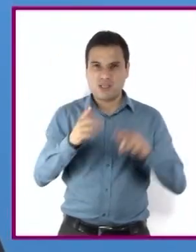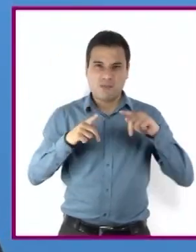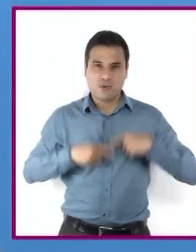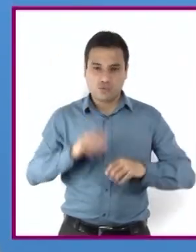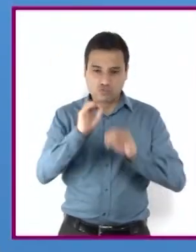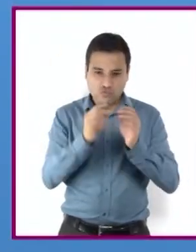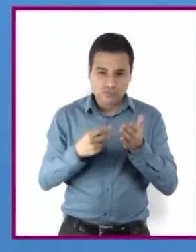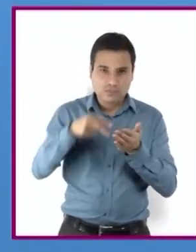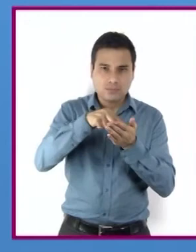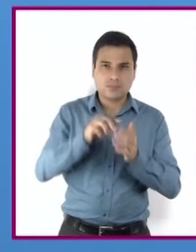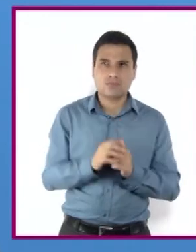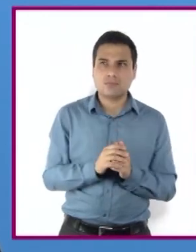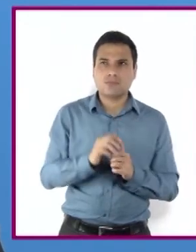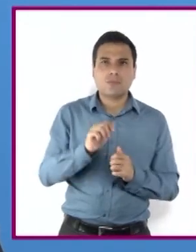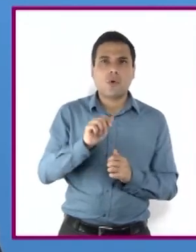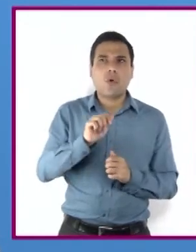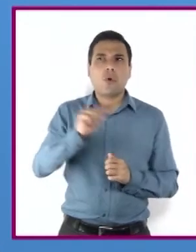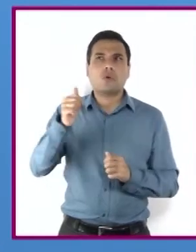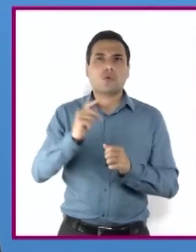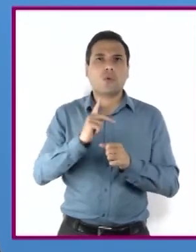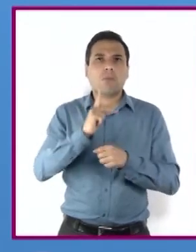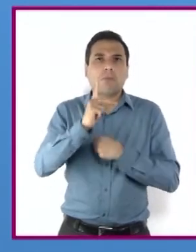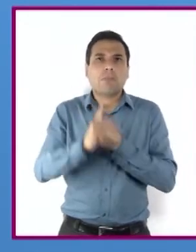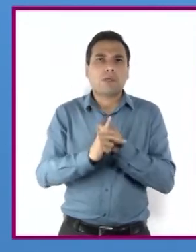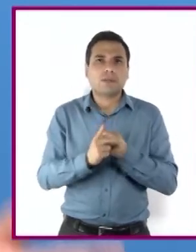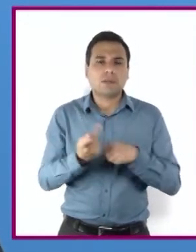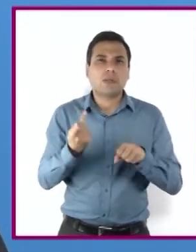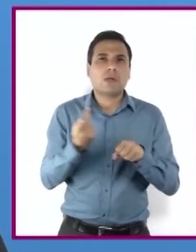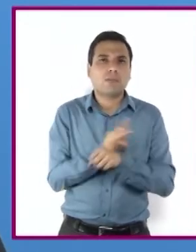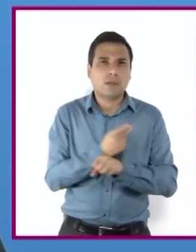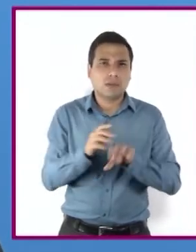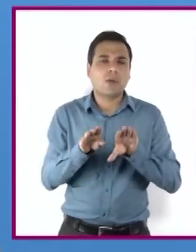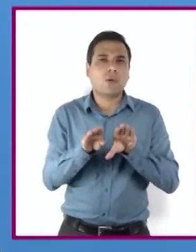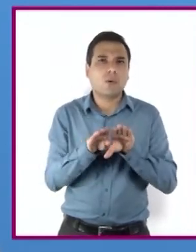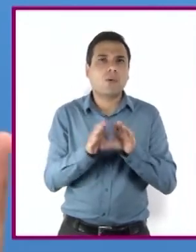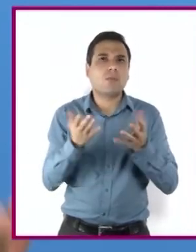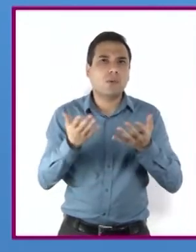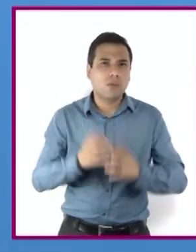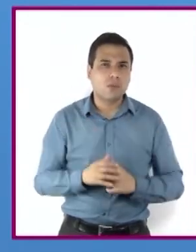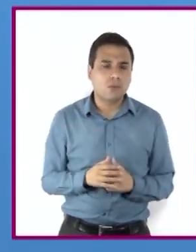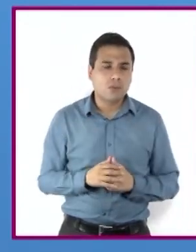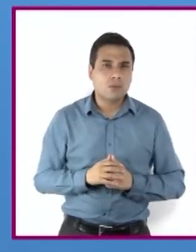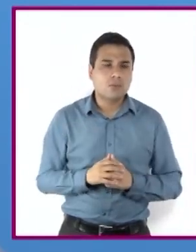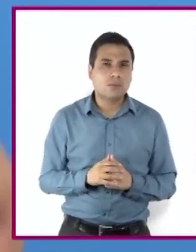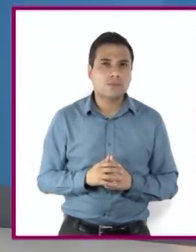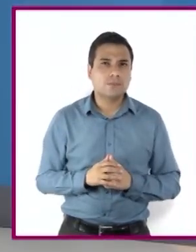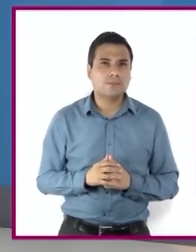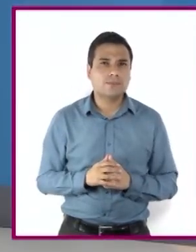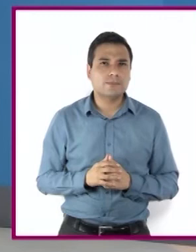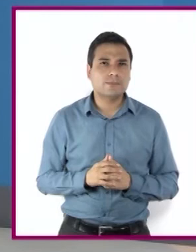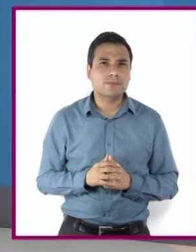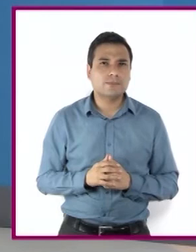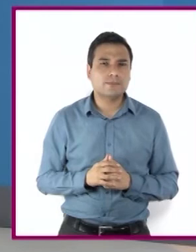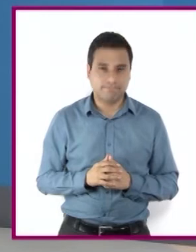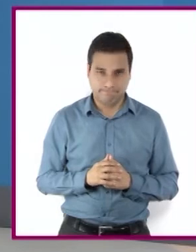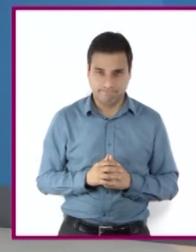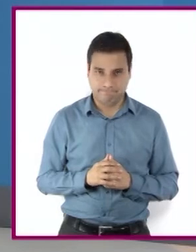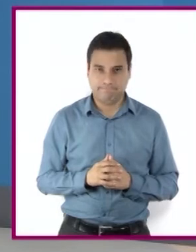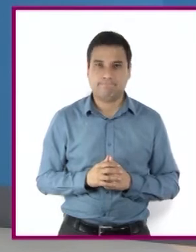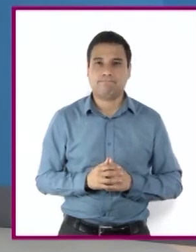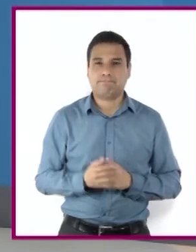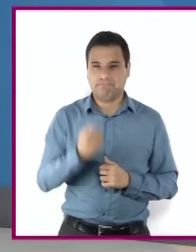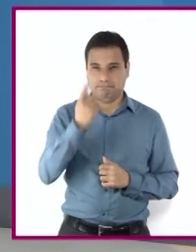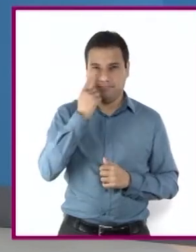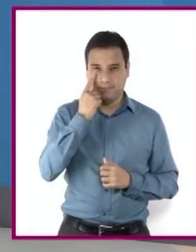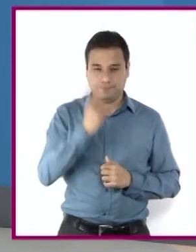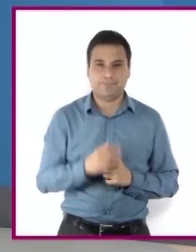partes del mundo mientras estos mitos explicaban su creación, la del hombre y la del universo? Vamos a nuestra sección